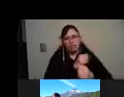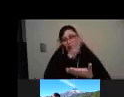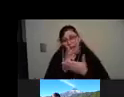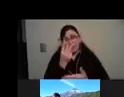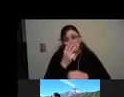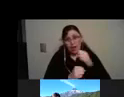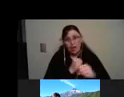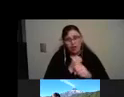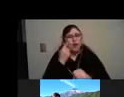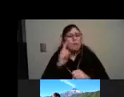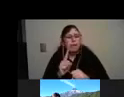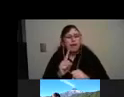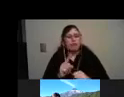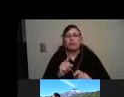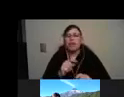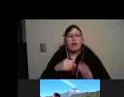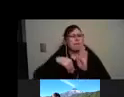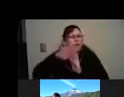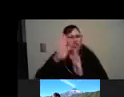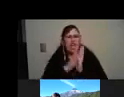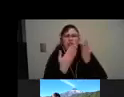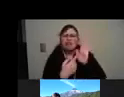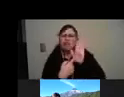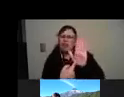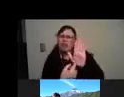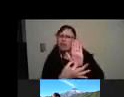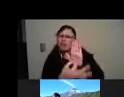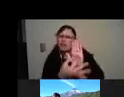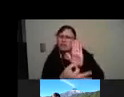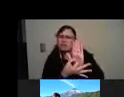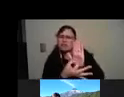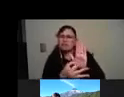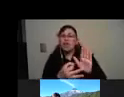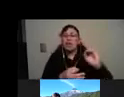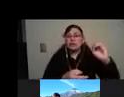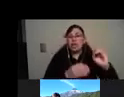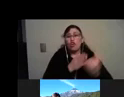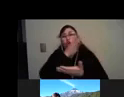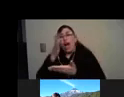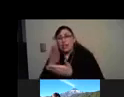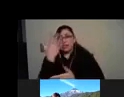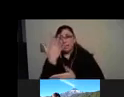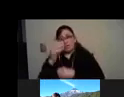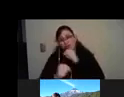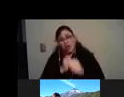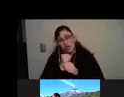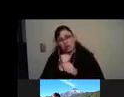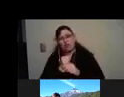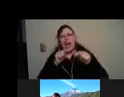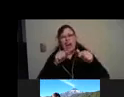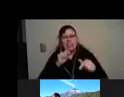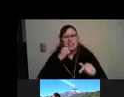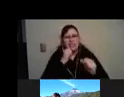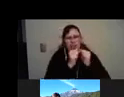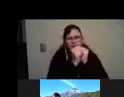el corte antes de los 5 años. ¿Ya? Entonces, probablemente cuando ustedes revisen otro autor y van a hablar de 3 años,